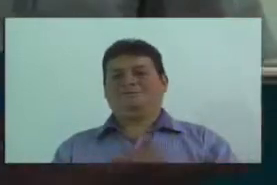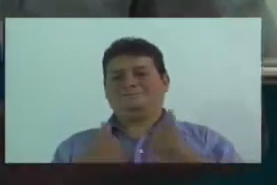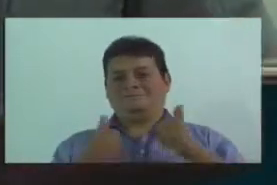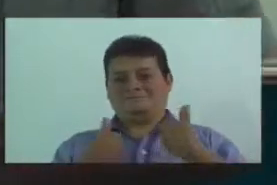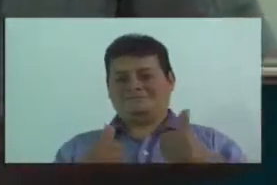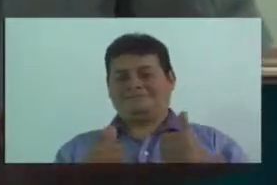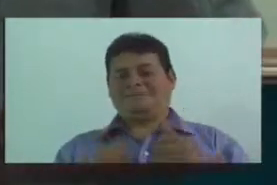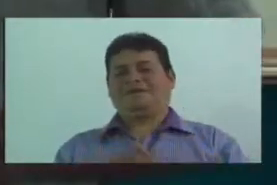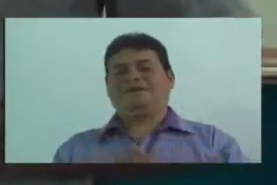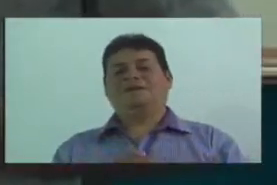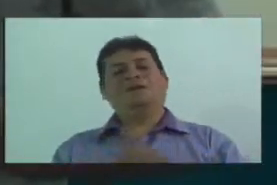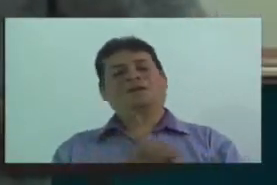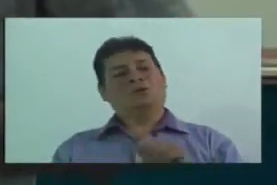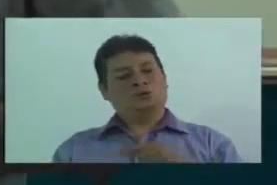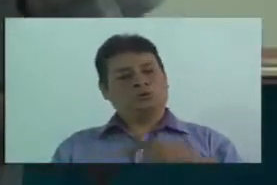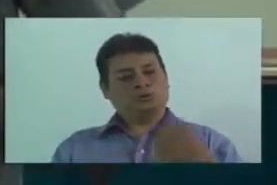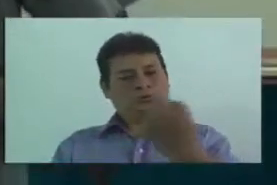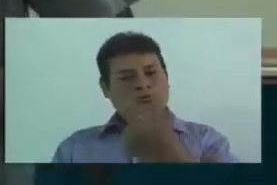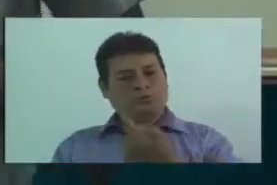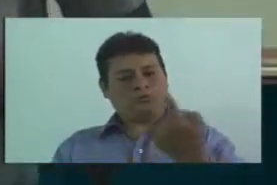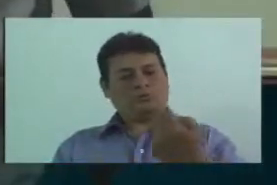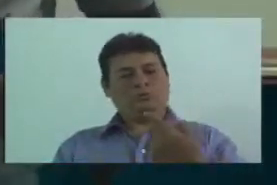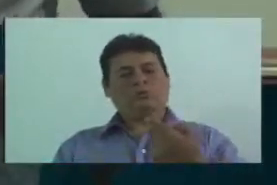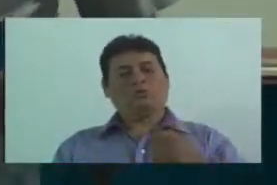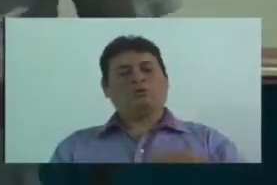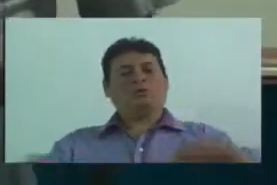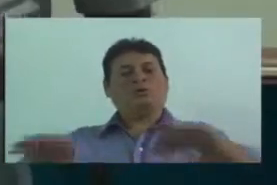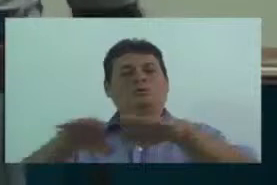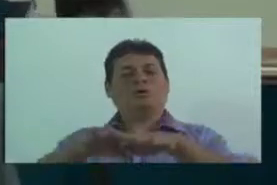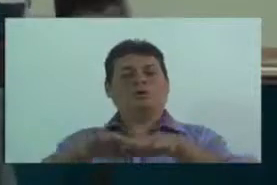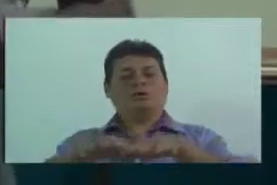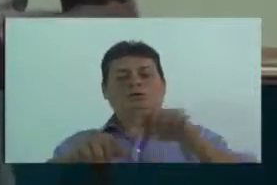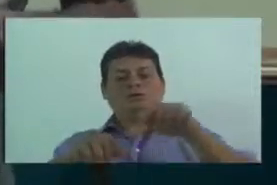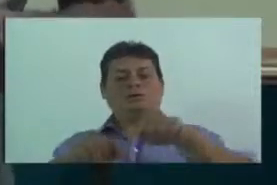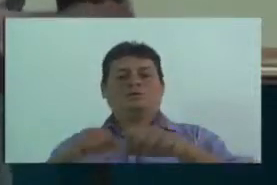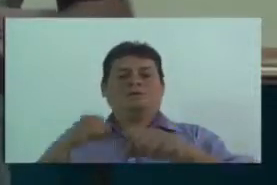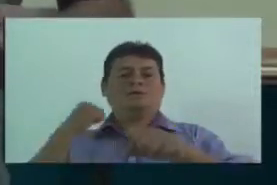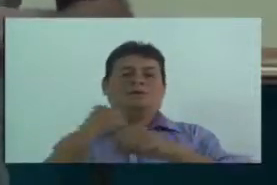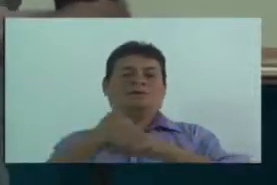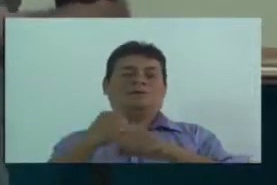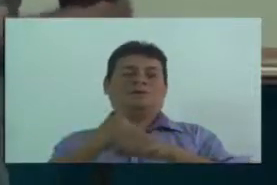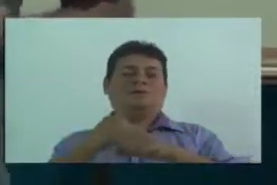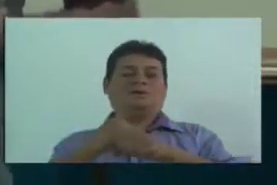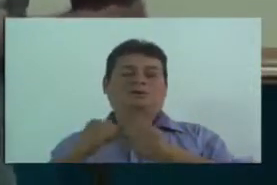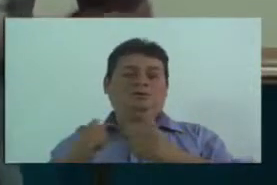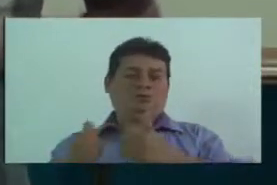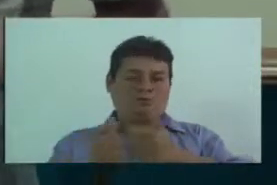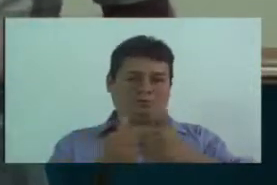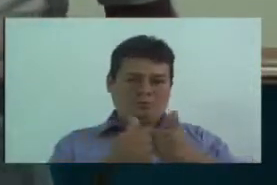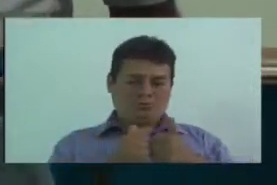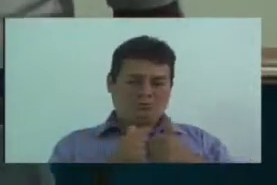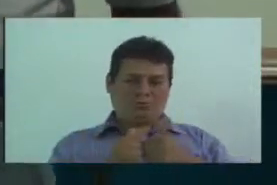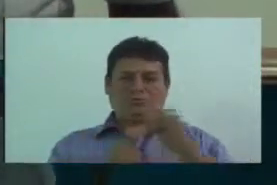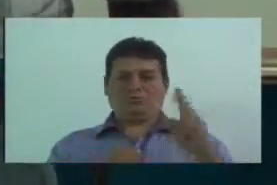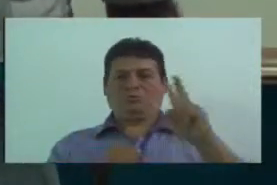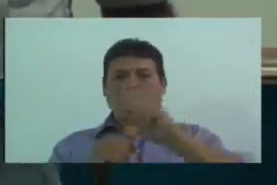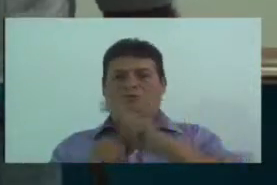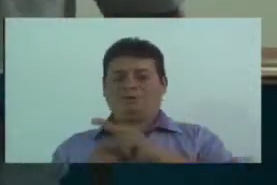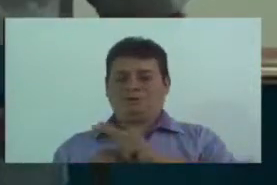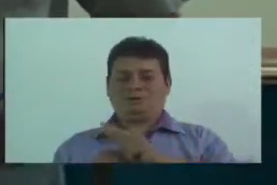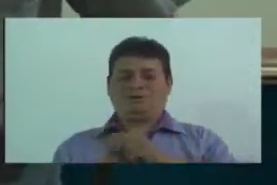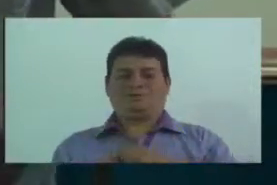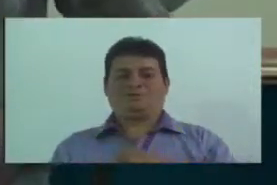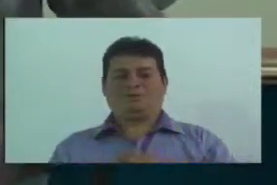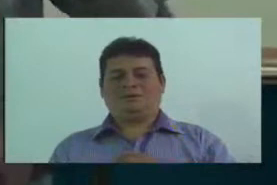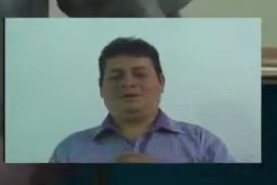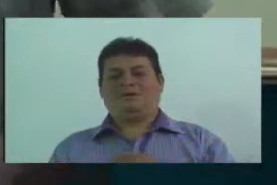hina ñande upeisa abeí lolita isa ya ella ya po bana ñande ñande rembia po jayepa ne